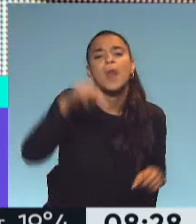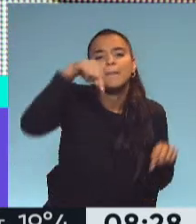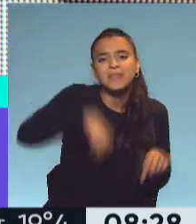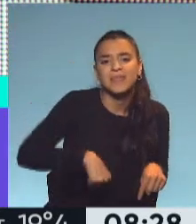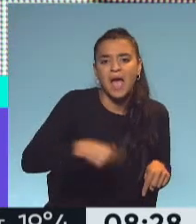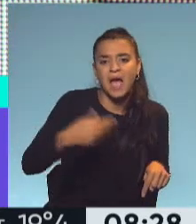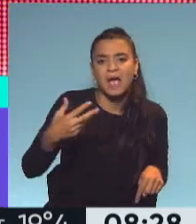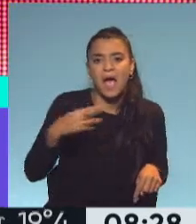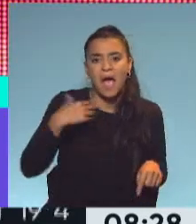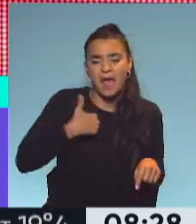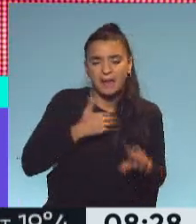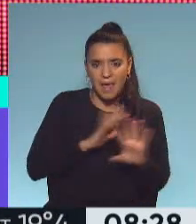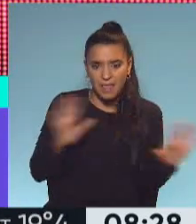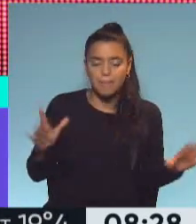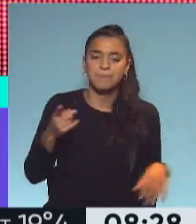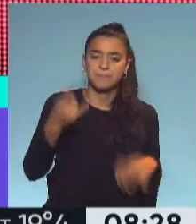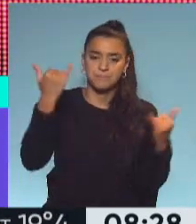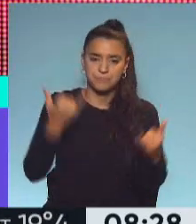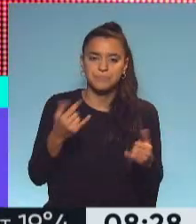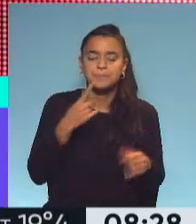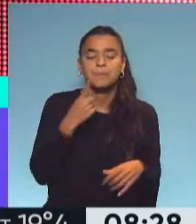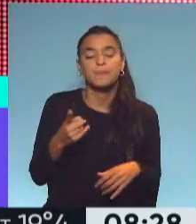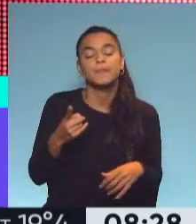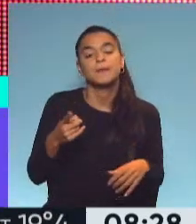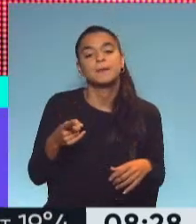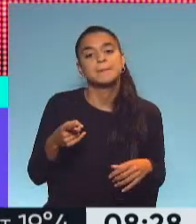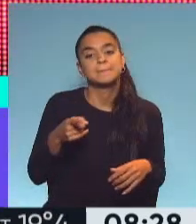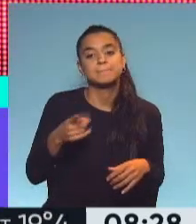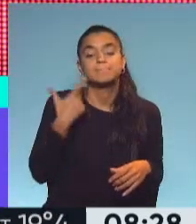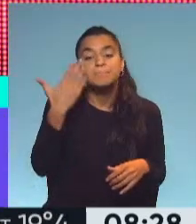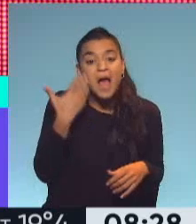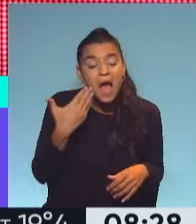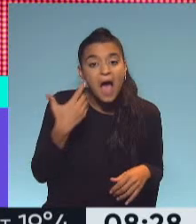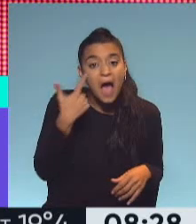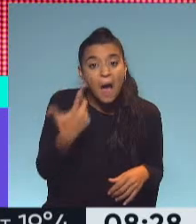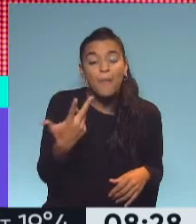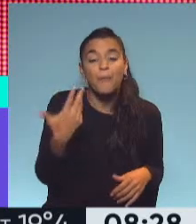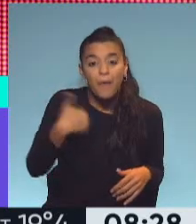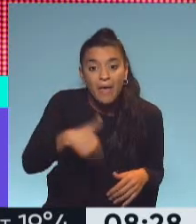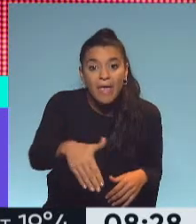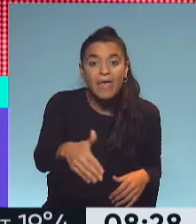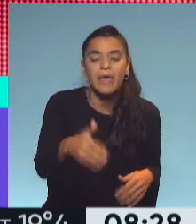Rusia y es interesante destacar esto, ¿no? Tener una proyección en cuanto